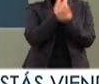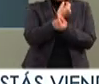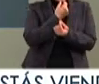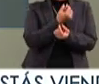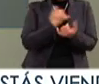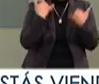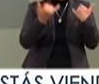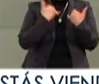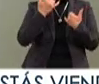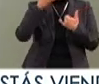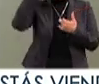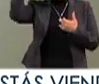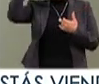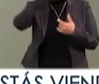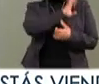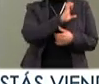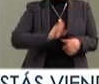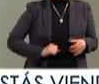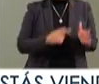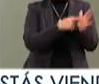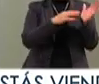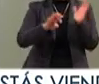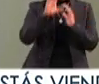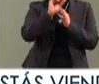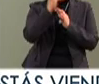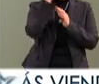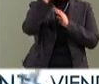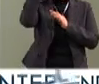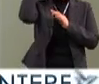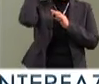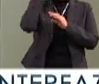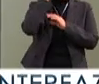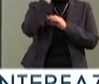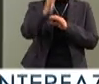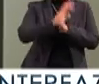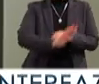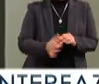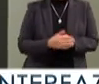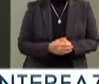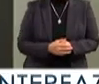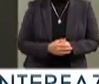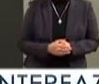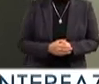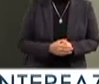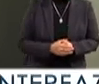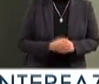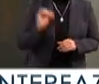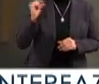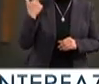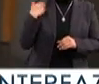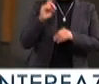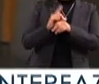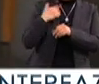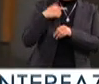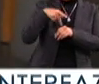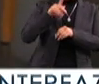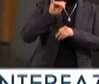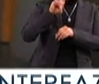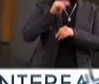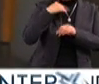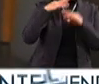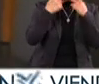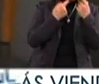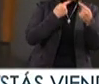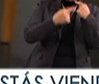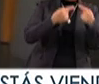Adultos fue en Ensalador y empezó el año 92, digamos, hace muchísimo tiempo ya. Hace poco, hace unos días, en Quito, hemos tenido una reunión de